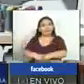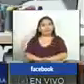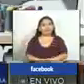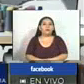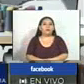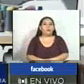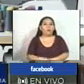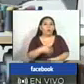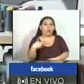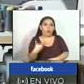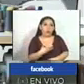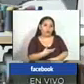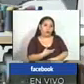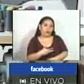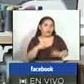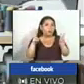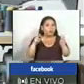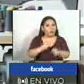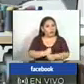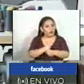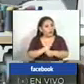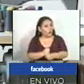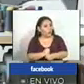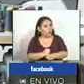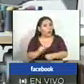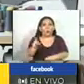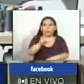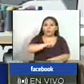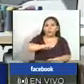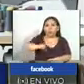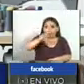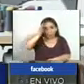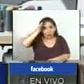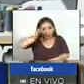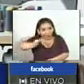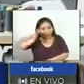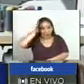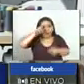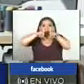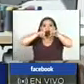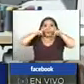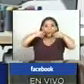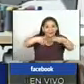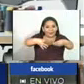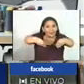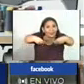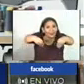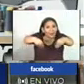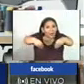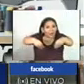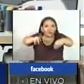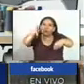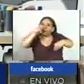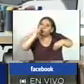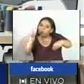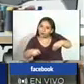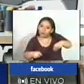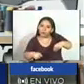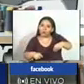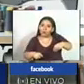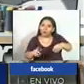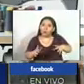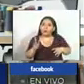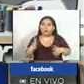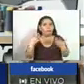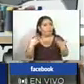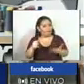primero que ofrecimos fue seguridad, vencer ese mito de que la mascarilla de tela nos servía. Logramos vencer